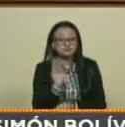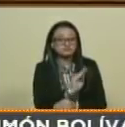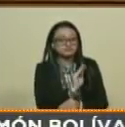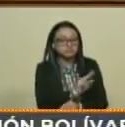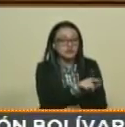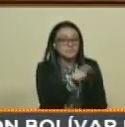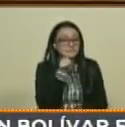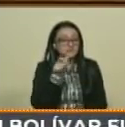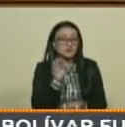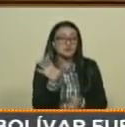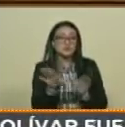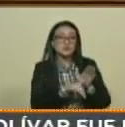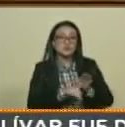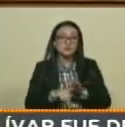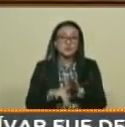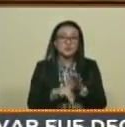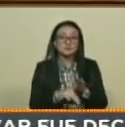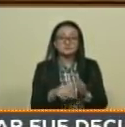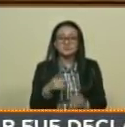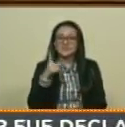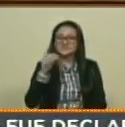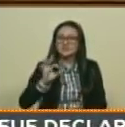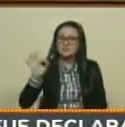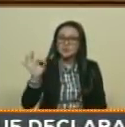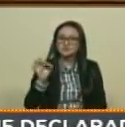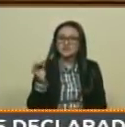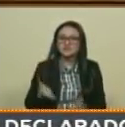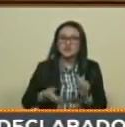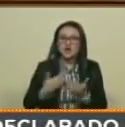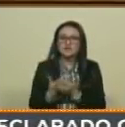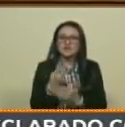Los sobreprecios oscilaban entre el 100% y el